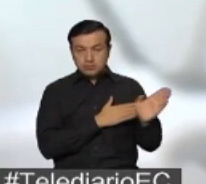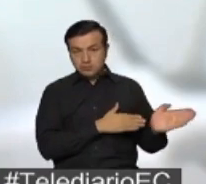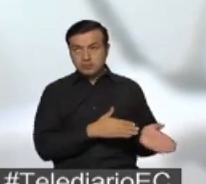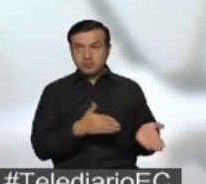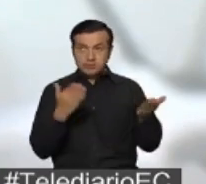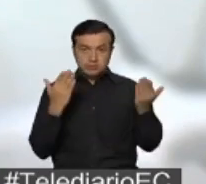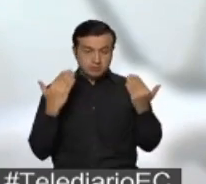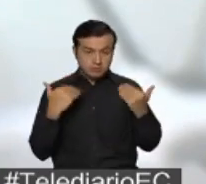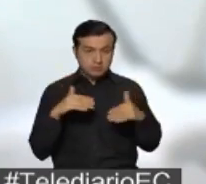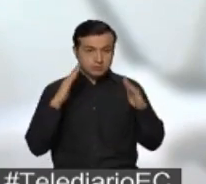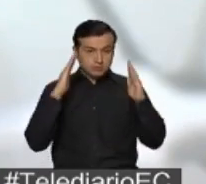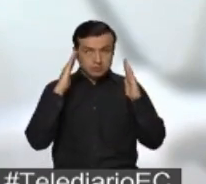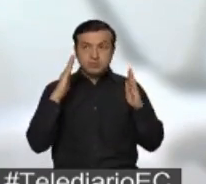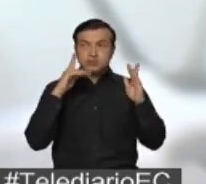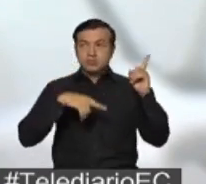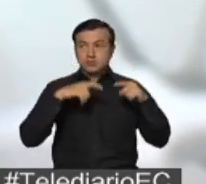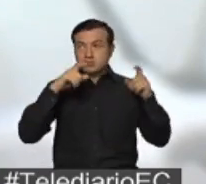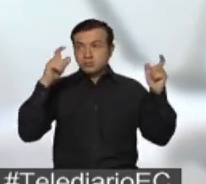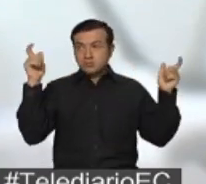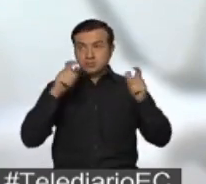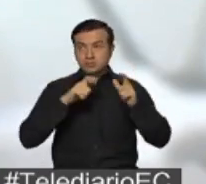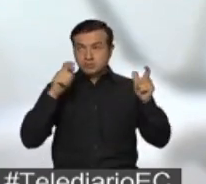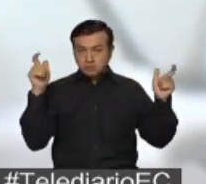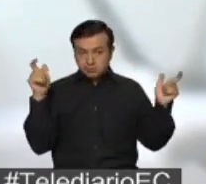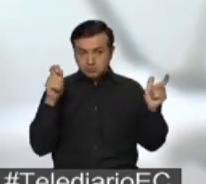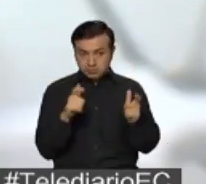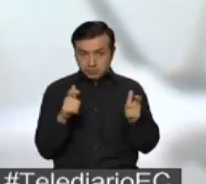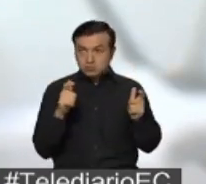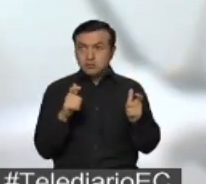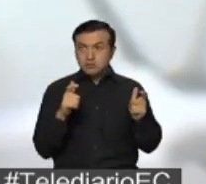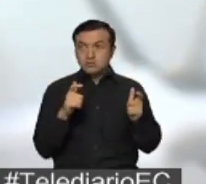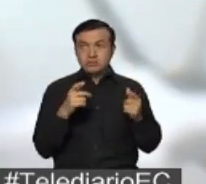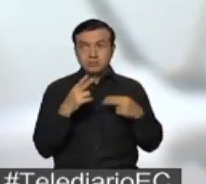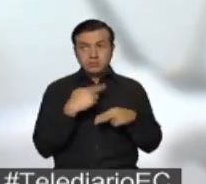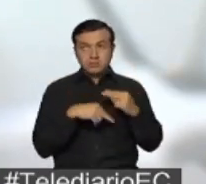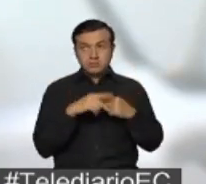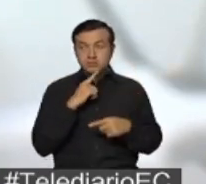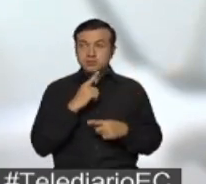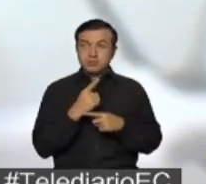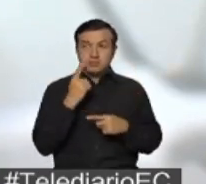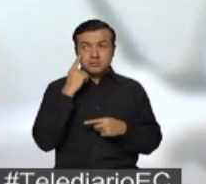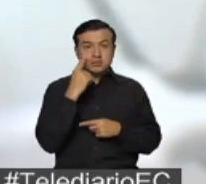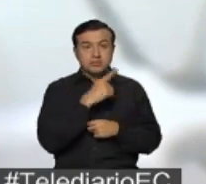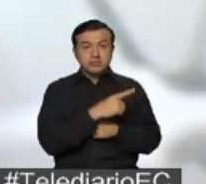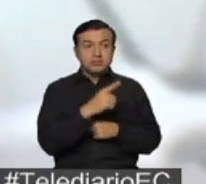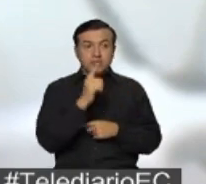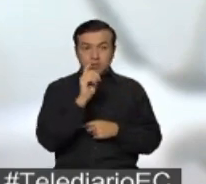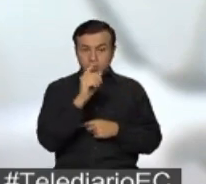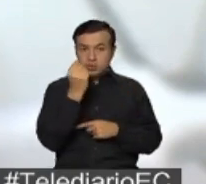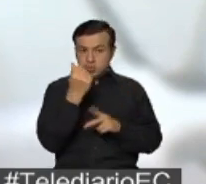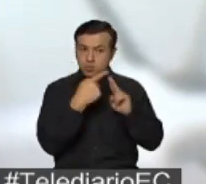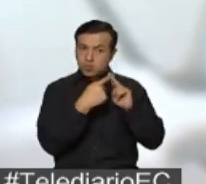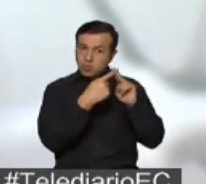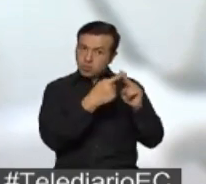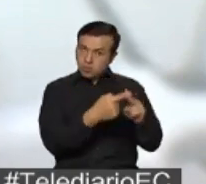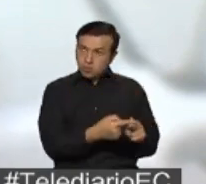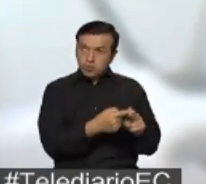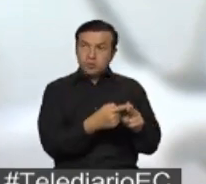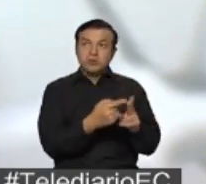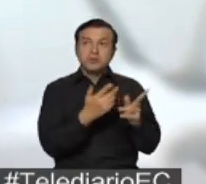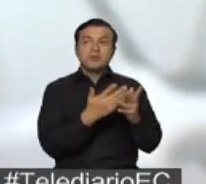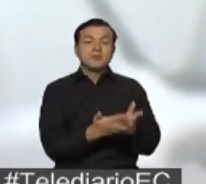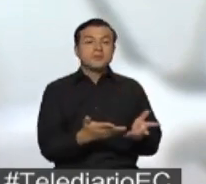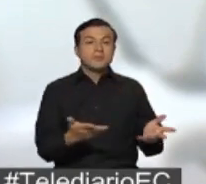productivas micro pequeñas y medianas unidades de negocios para que puedan salir adelante bajo un esquema